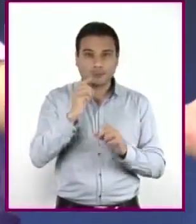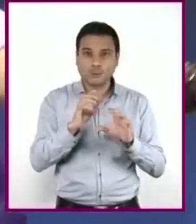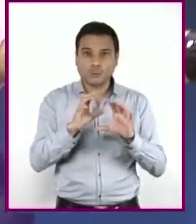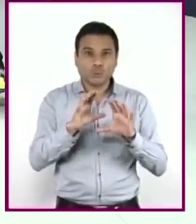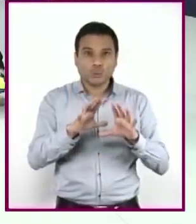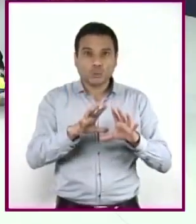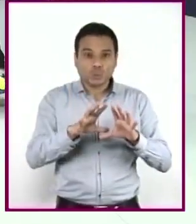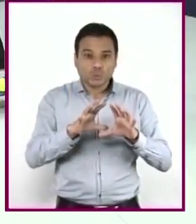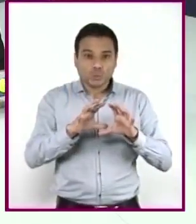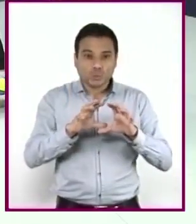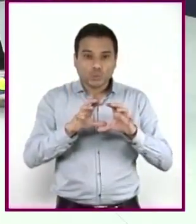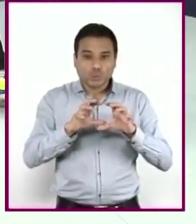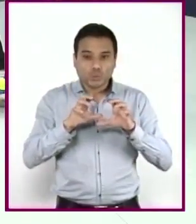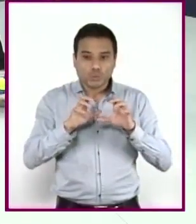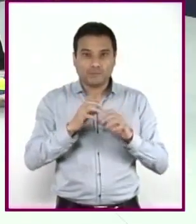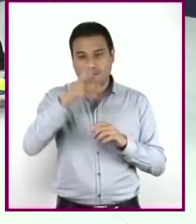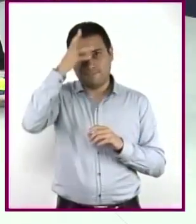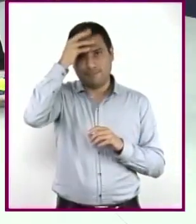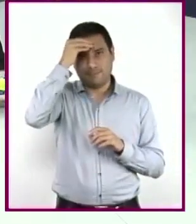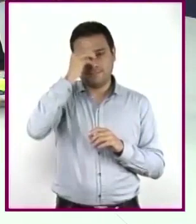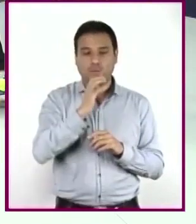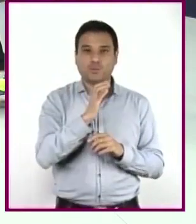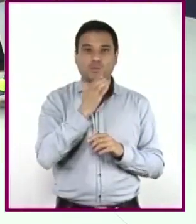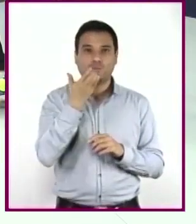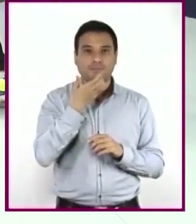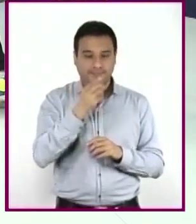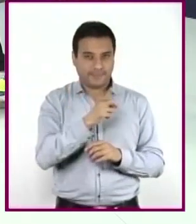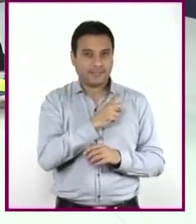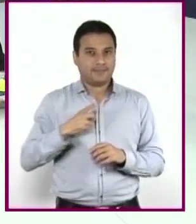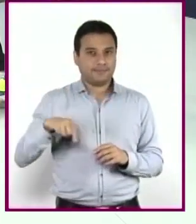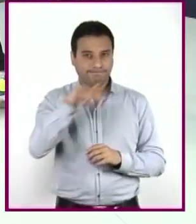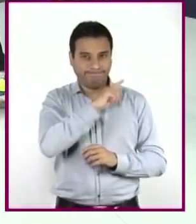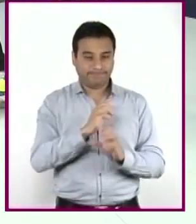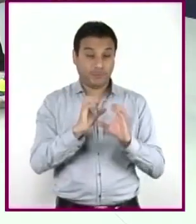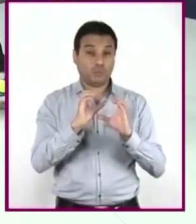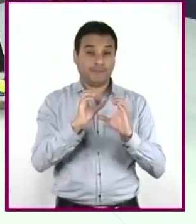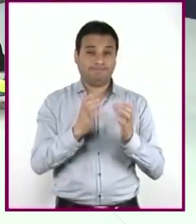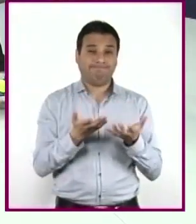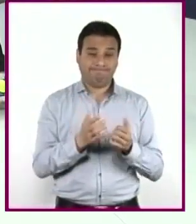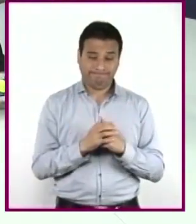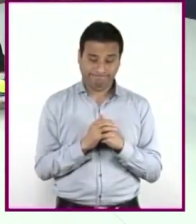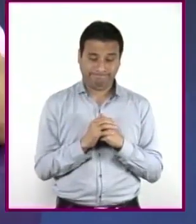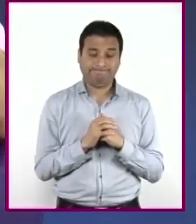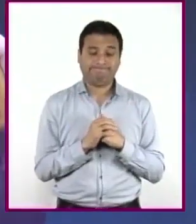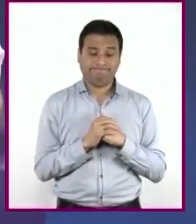¿No? Como dice Daí, como también dijo Ana, hay que reducir también